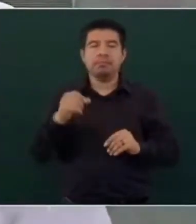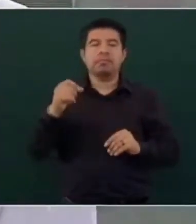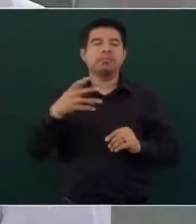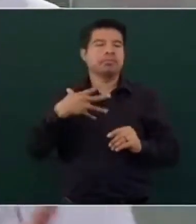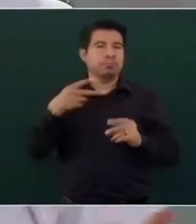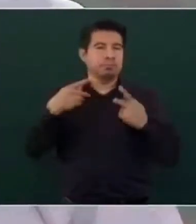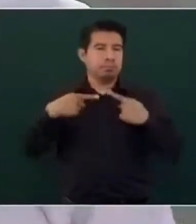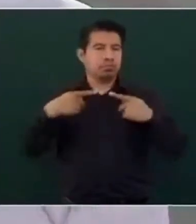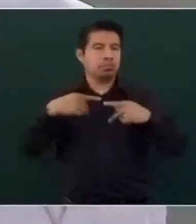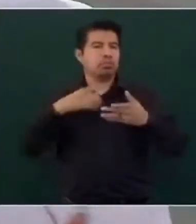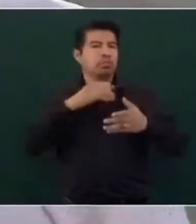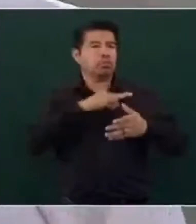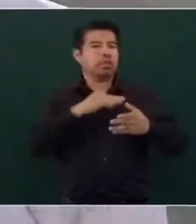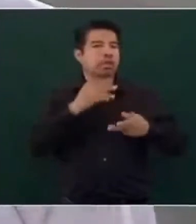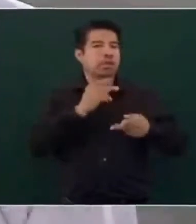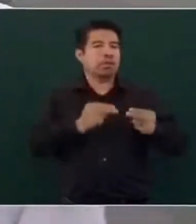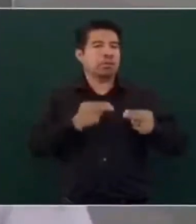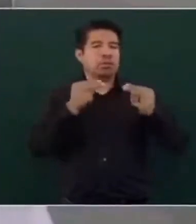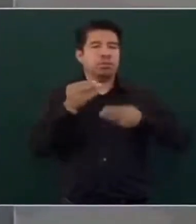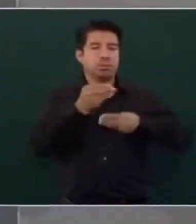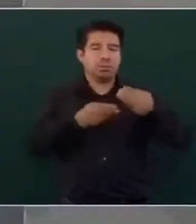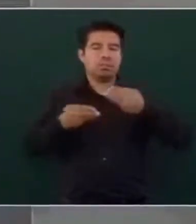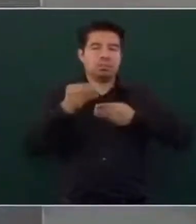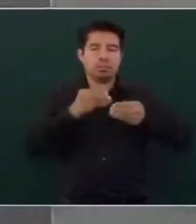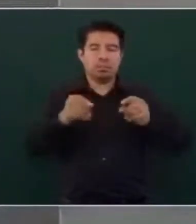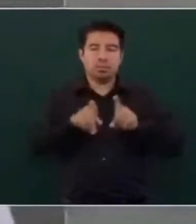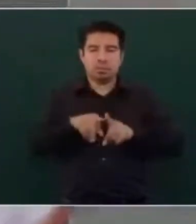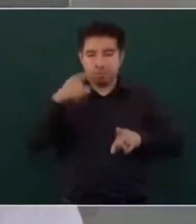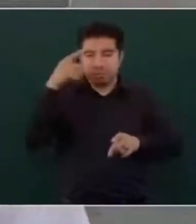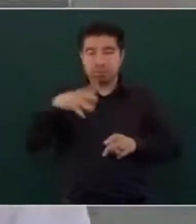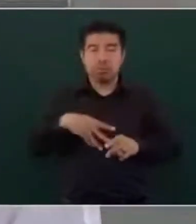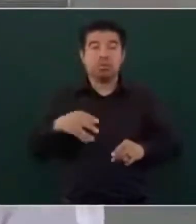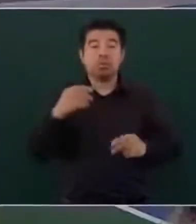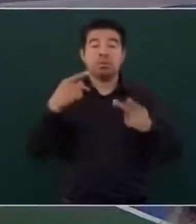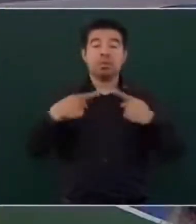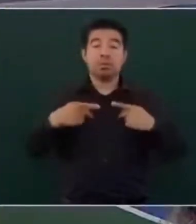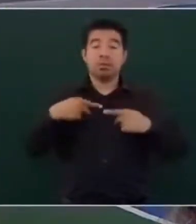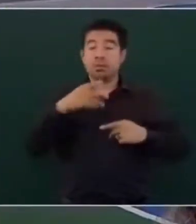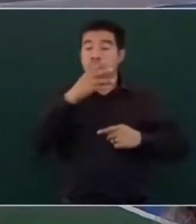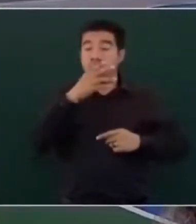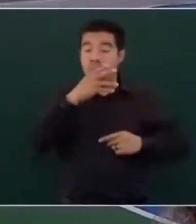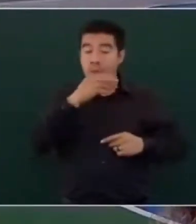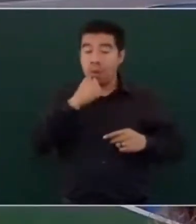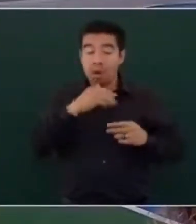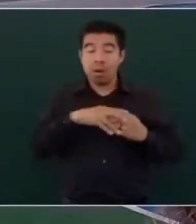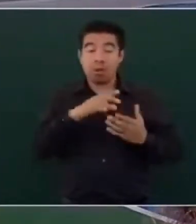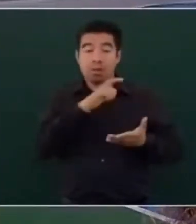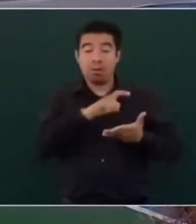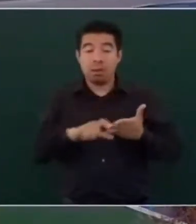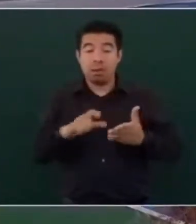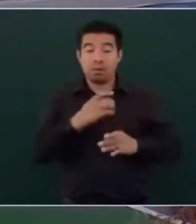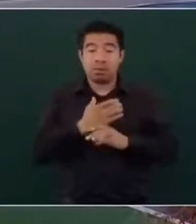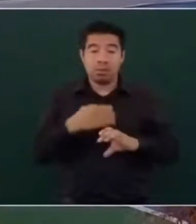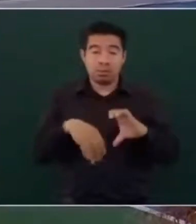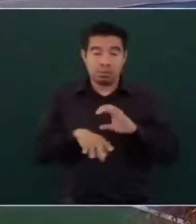Cuando la gente no tiene para comprar ni siquiera lo